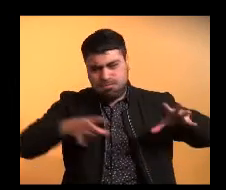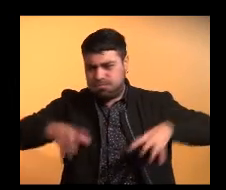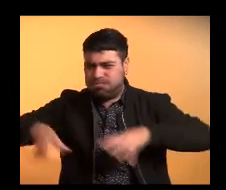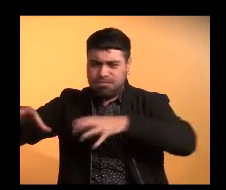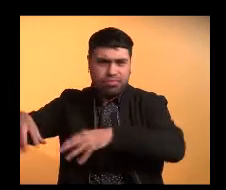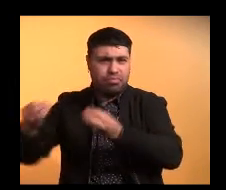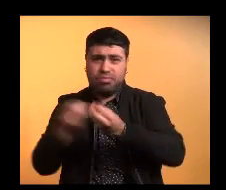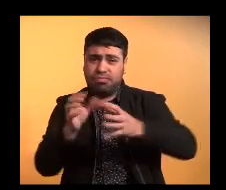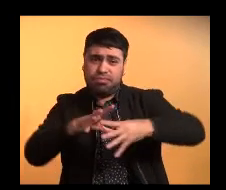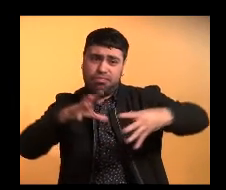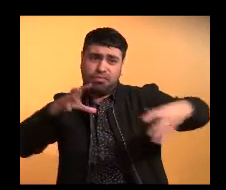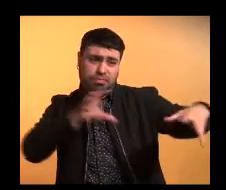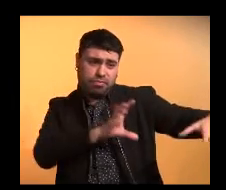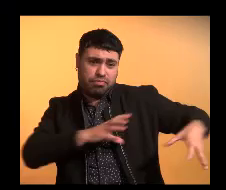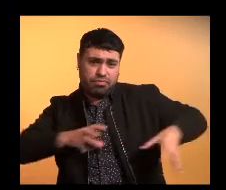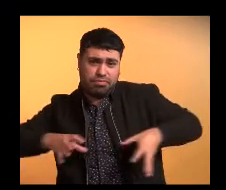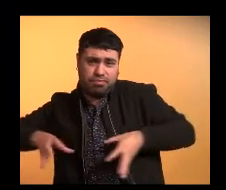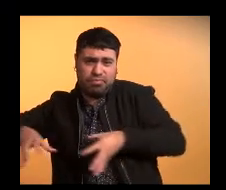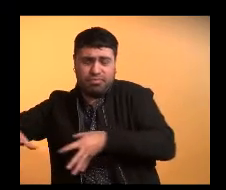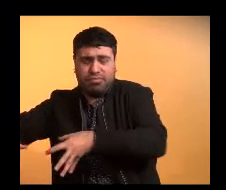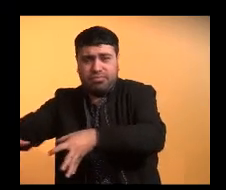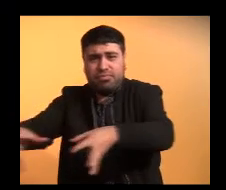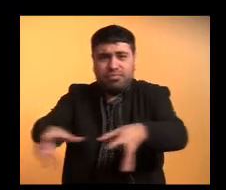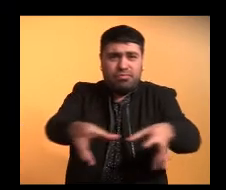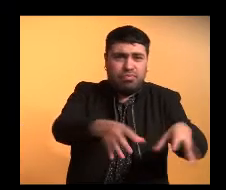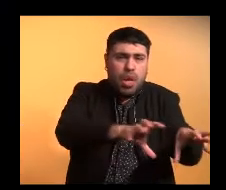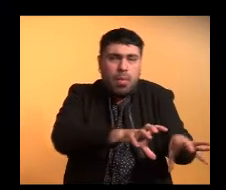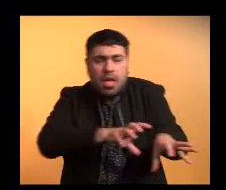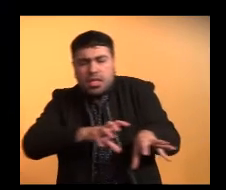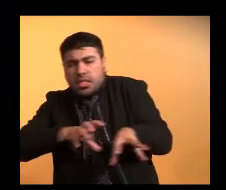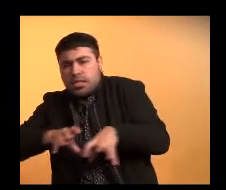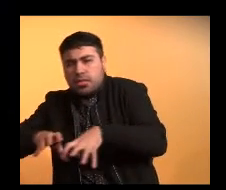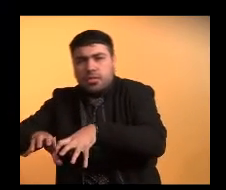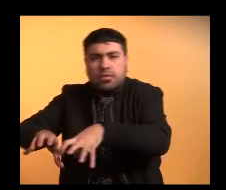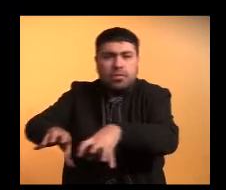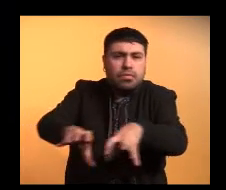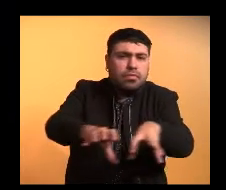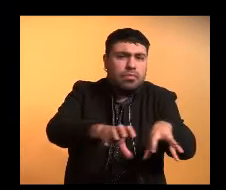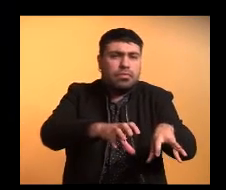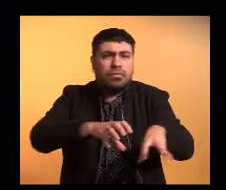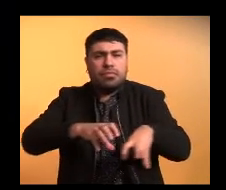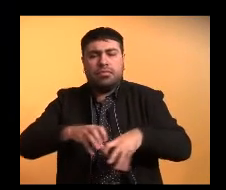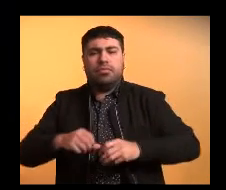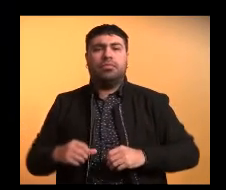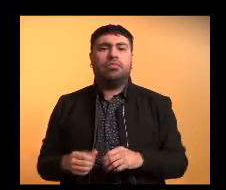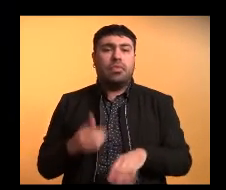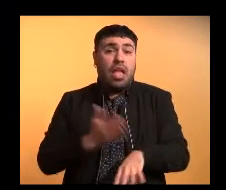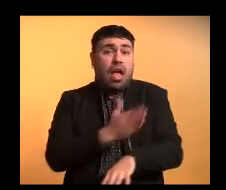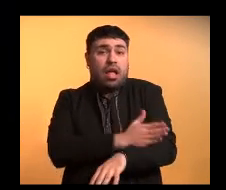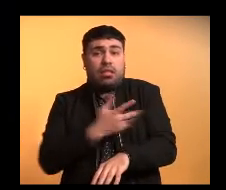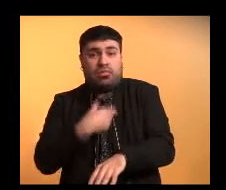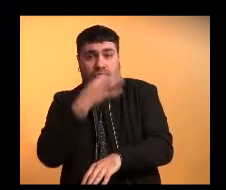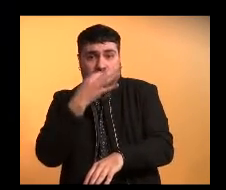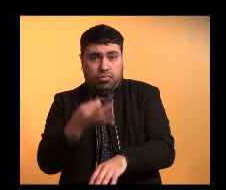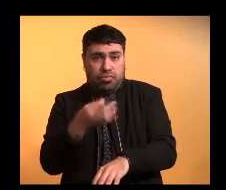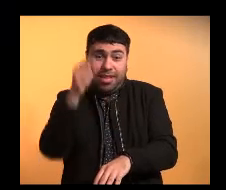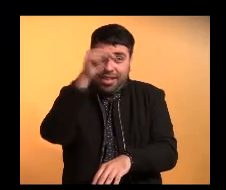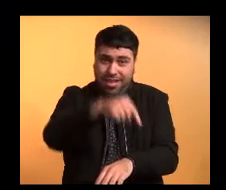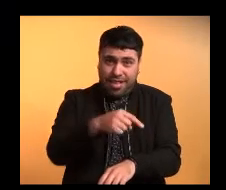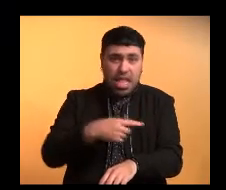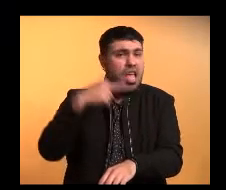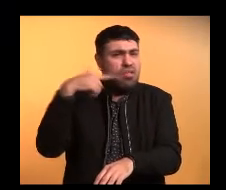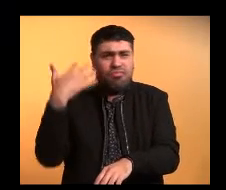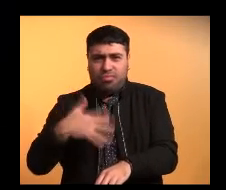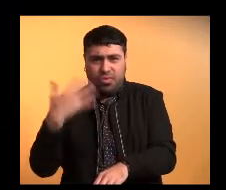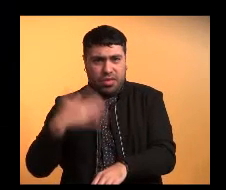juntos. O sea, imagínense la cantidad de agua que transporta esta corriente, y como lo mencionaba anteriormente, esta corriente es bien importante porque